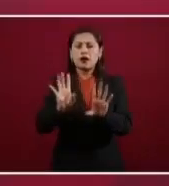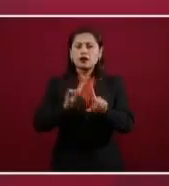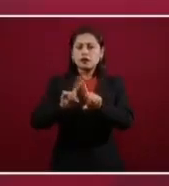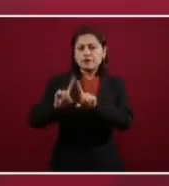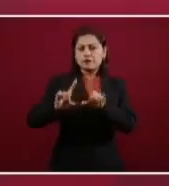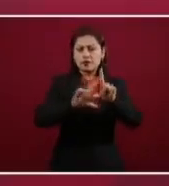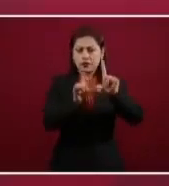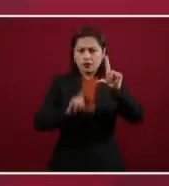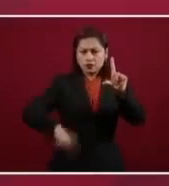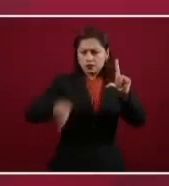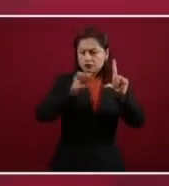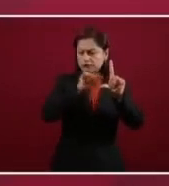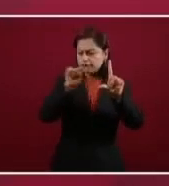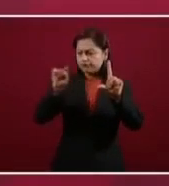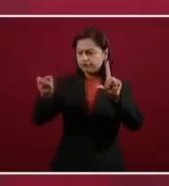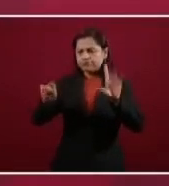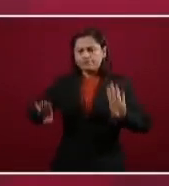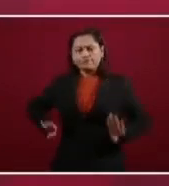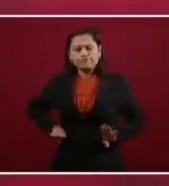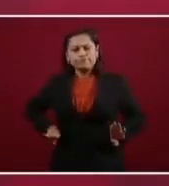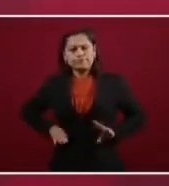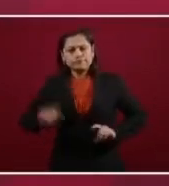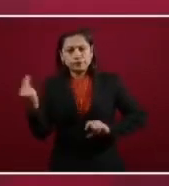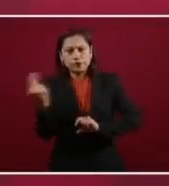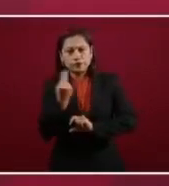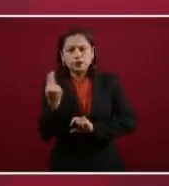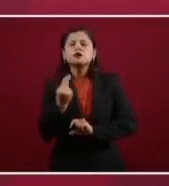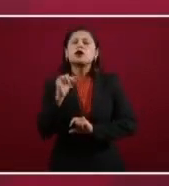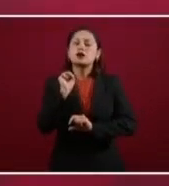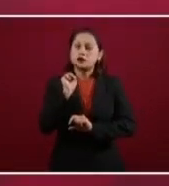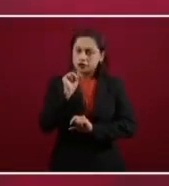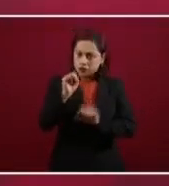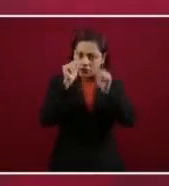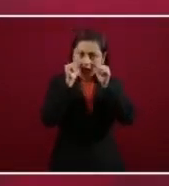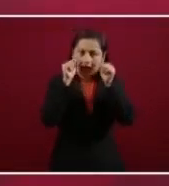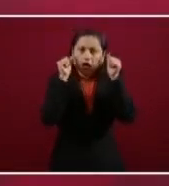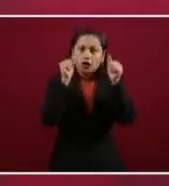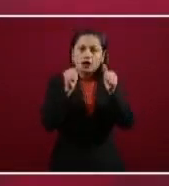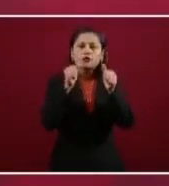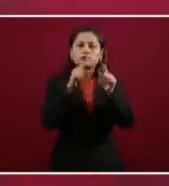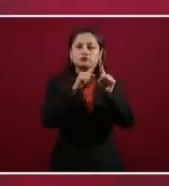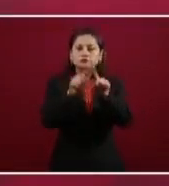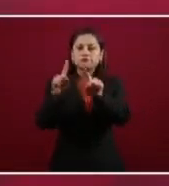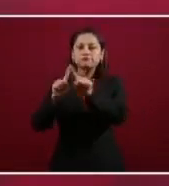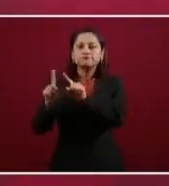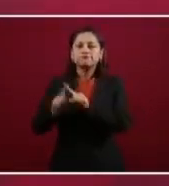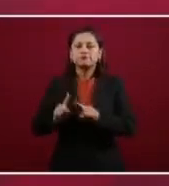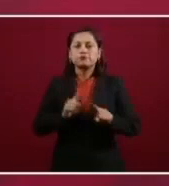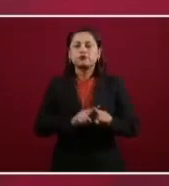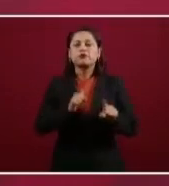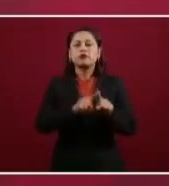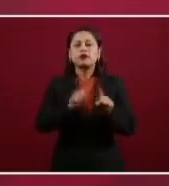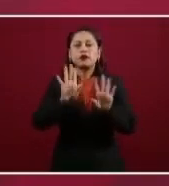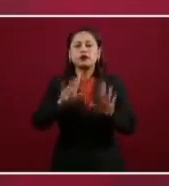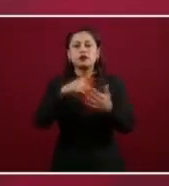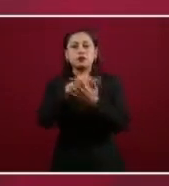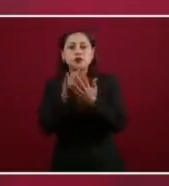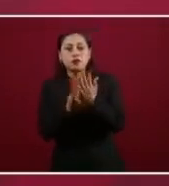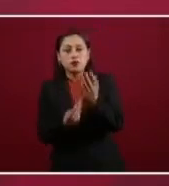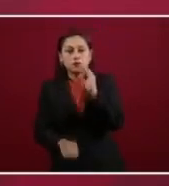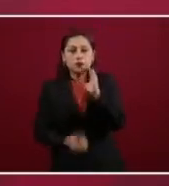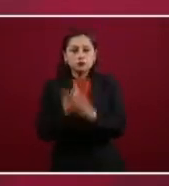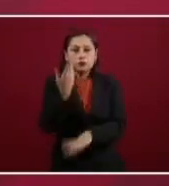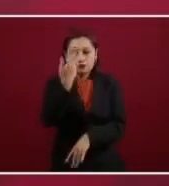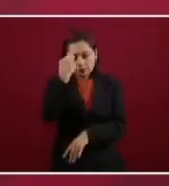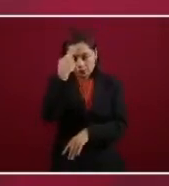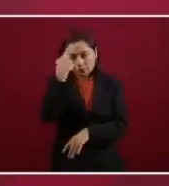estas necesidades regionales y da atención no solamente para la reactivación sino lo ha venido haciendo a lo largo